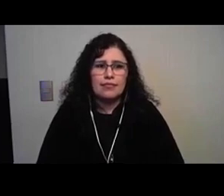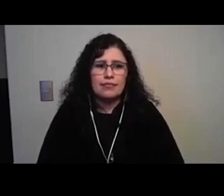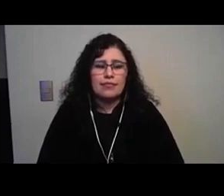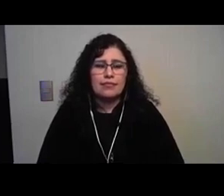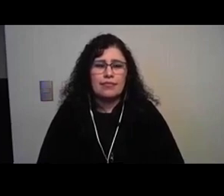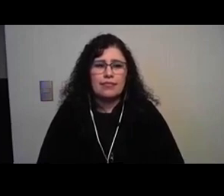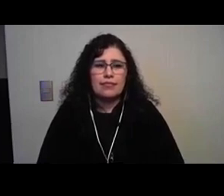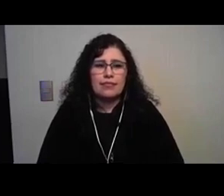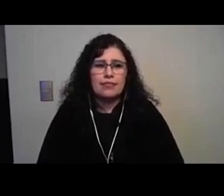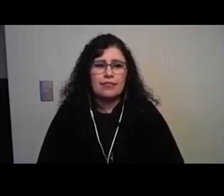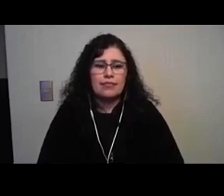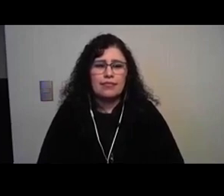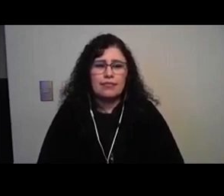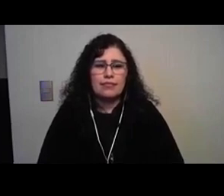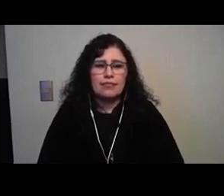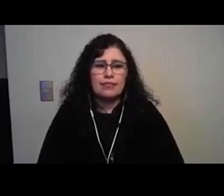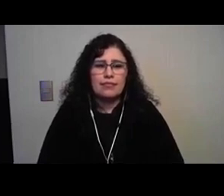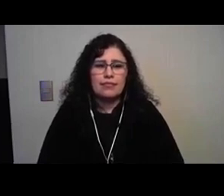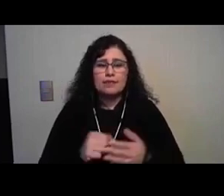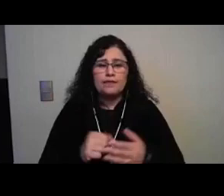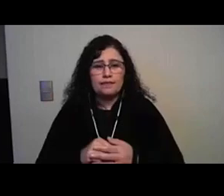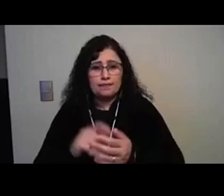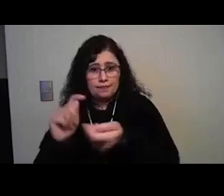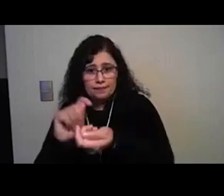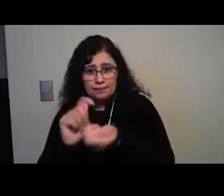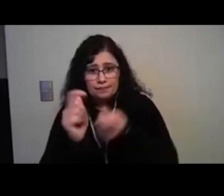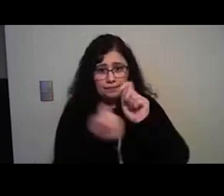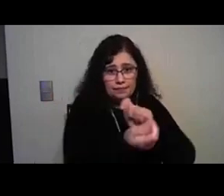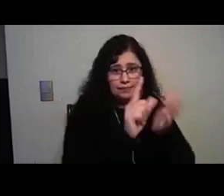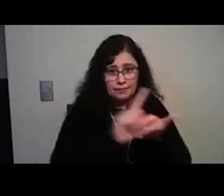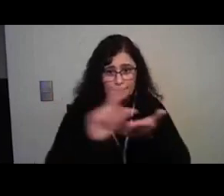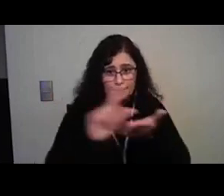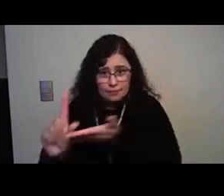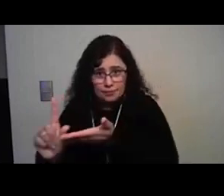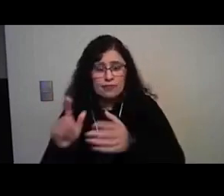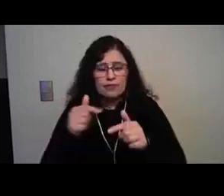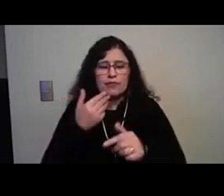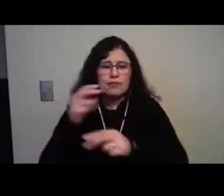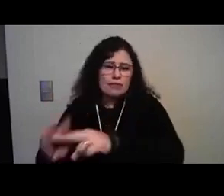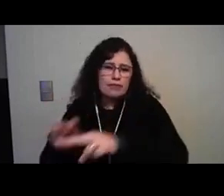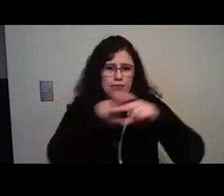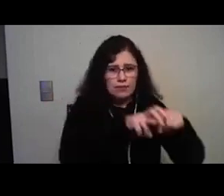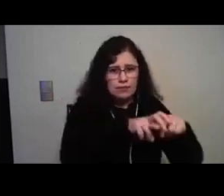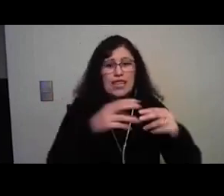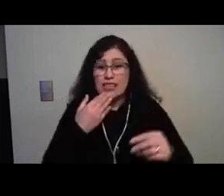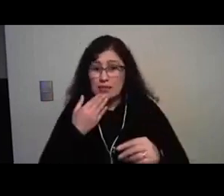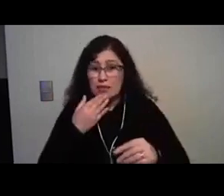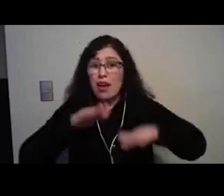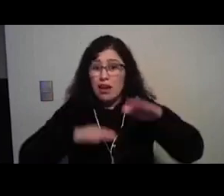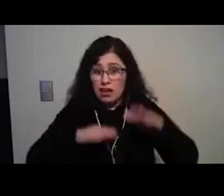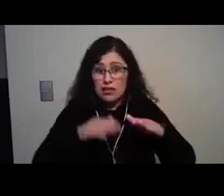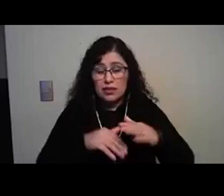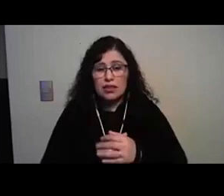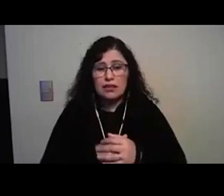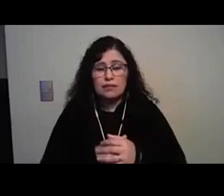Ahora, en lo que significa transferencia y movilizaciones, ¿cierto? Está la posibilidad ya de que algún paciente con